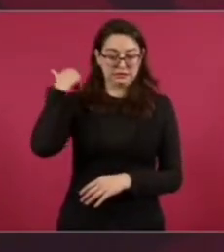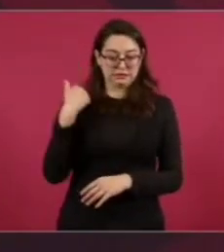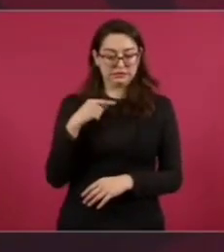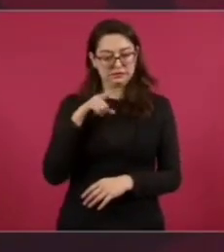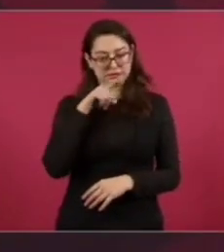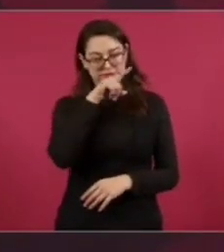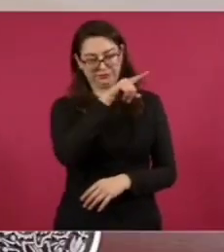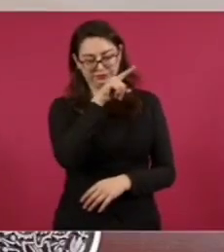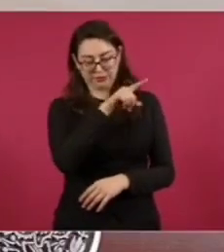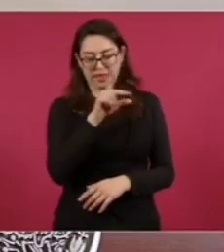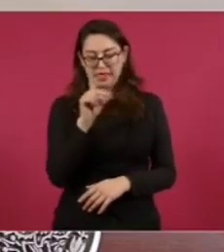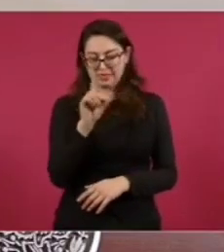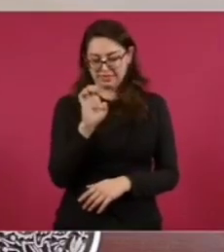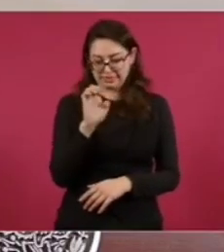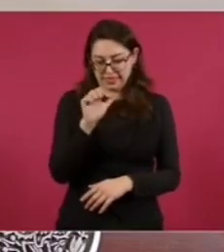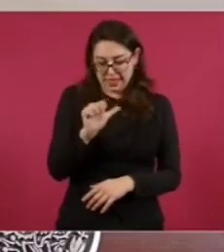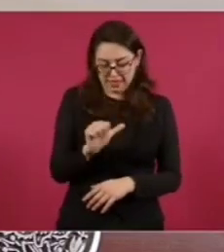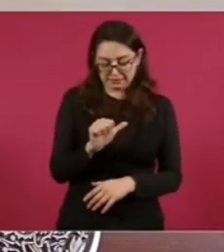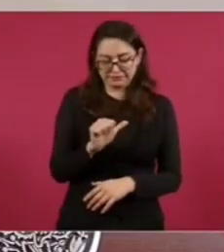de…